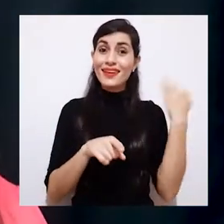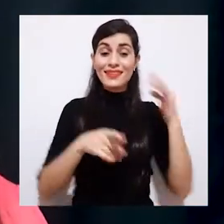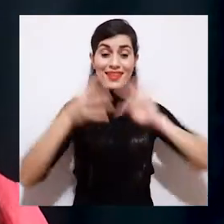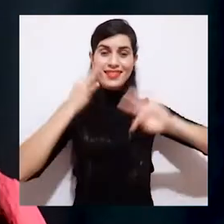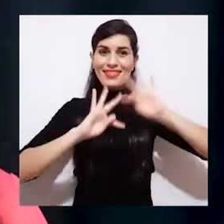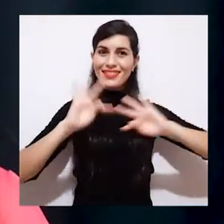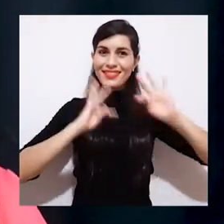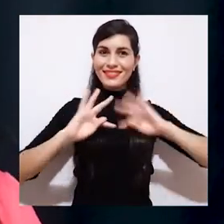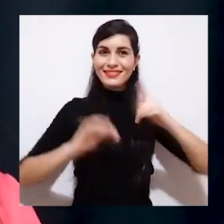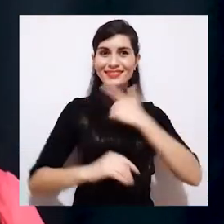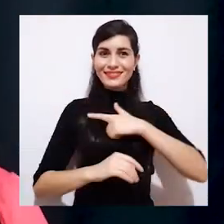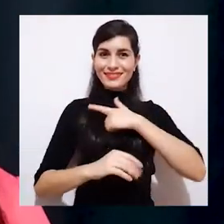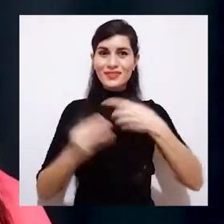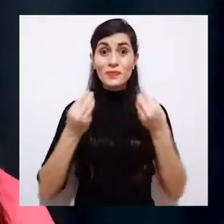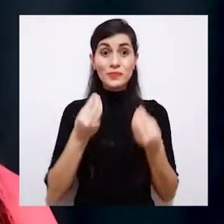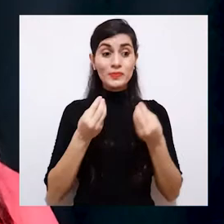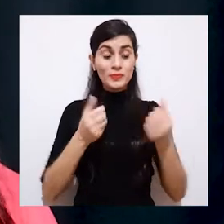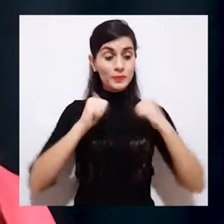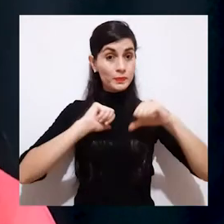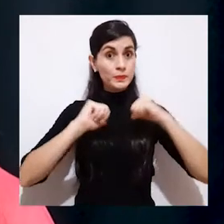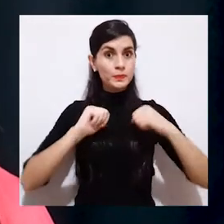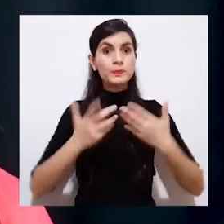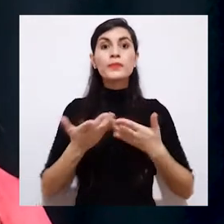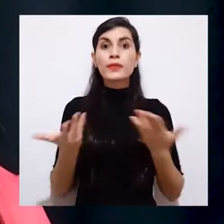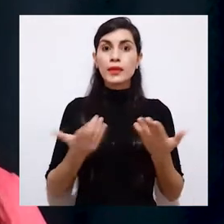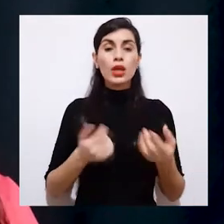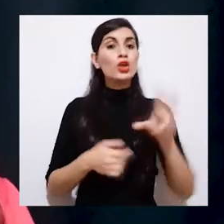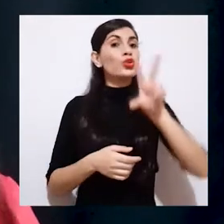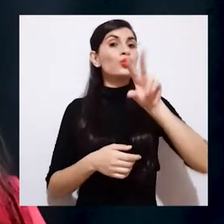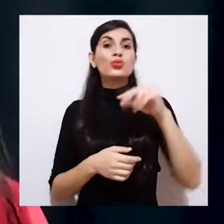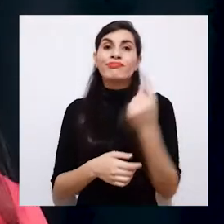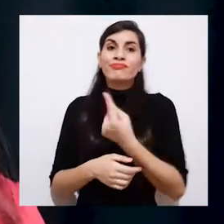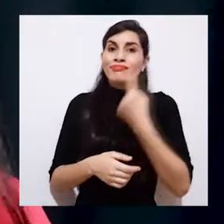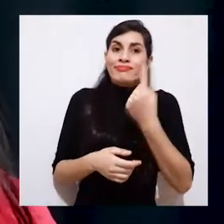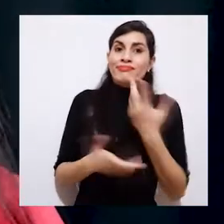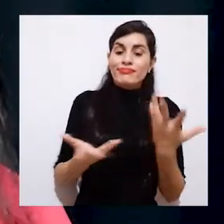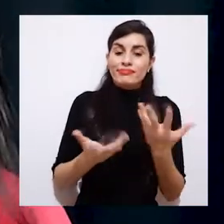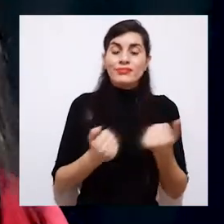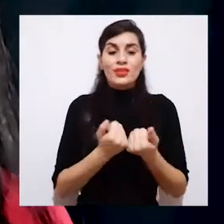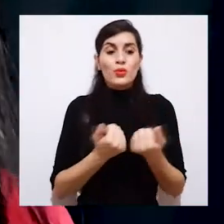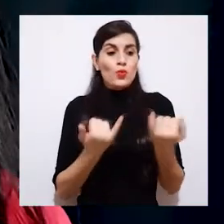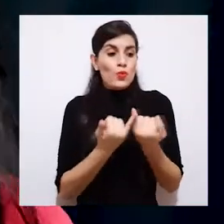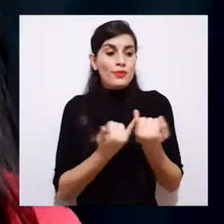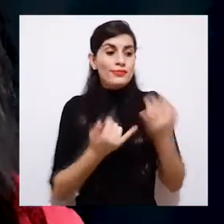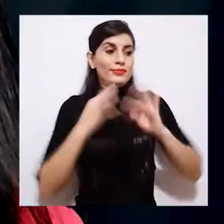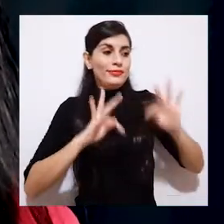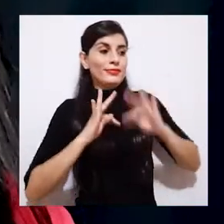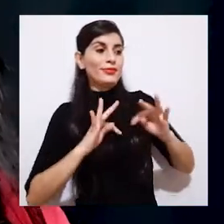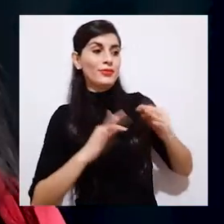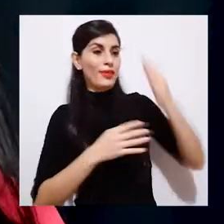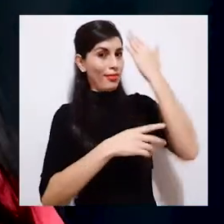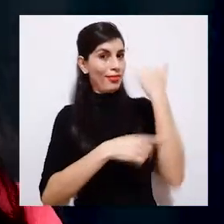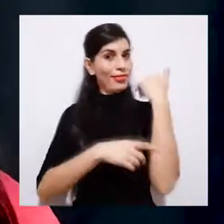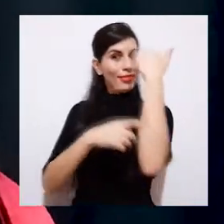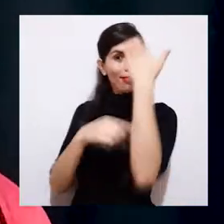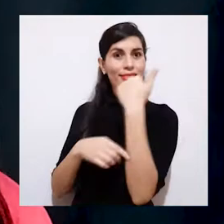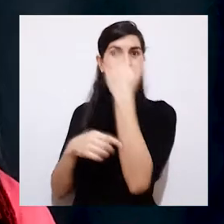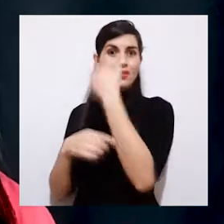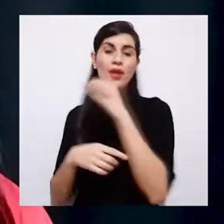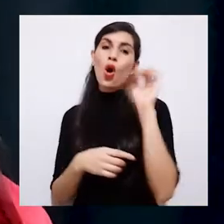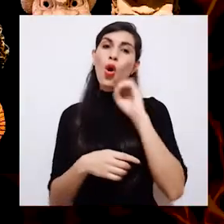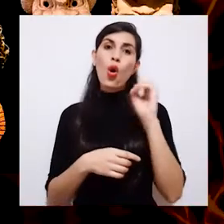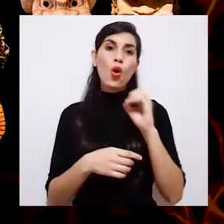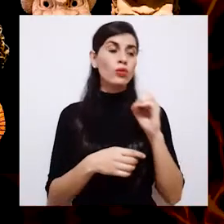que era el teatro. En este caso, casi no se utilizaba mucho lo que es el maquillaje en el teatro, ya que los actores